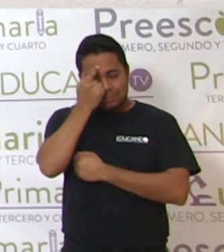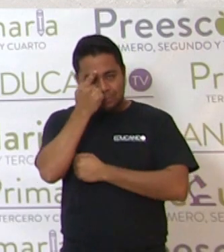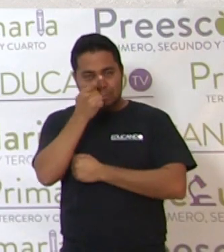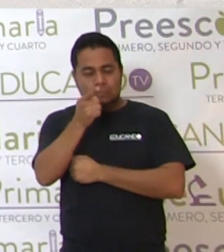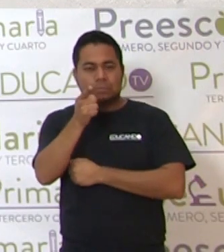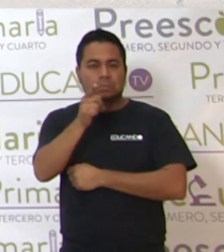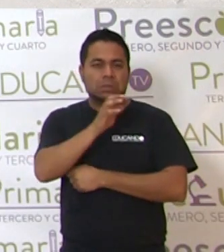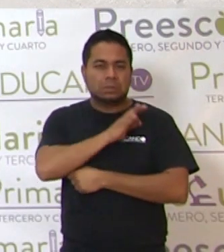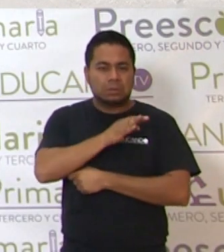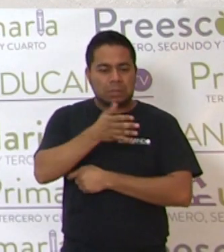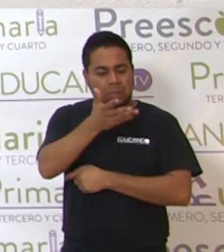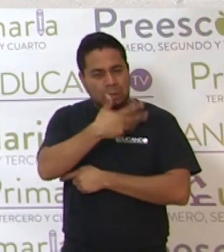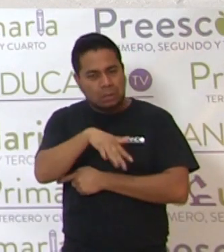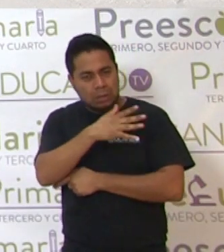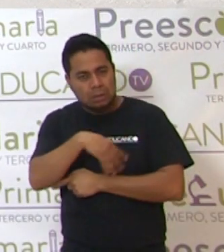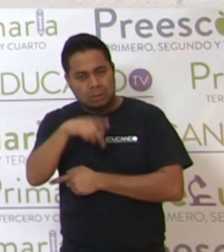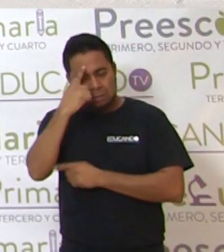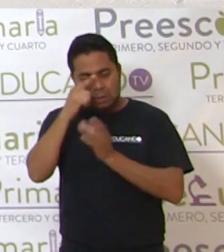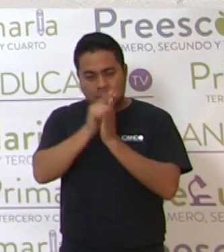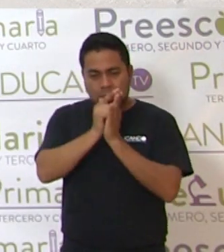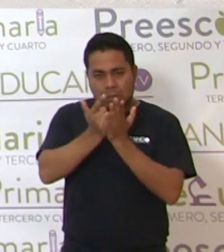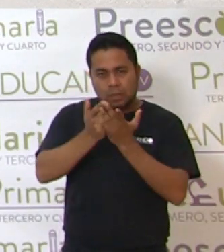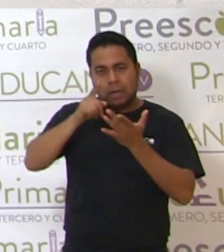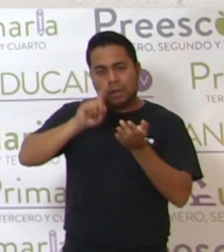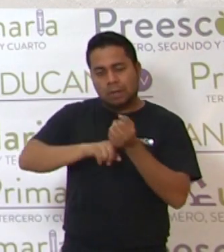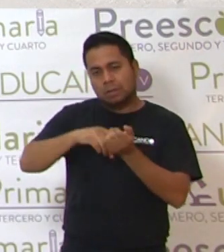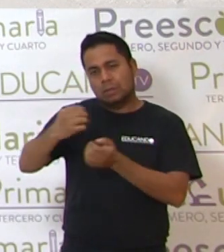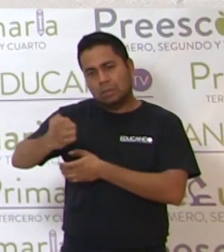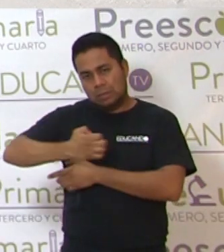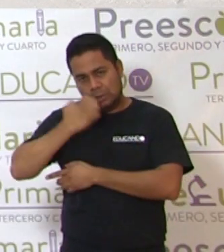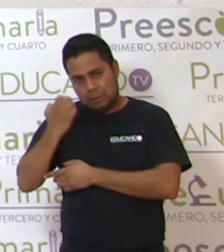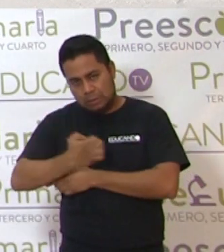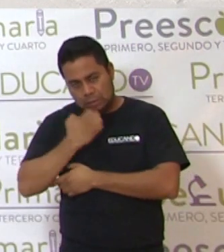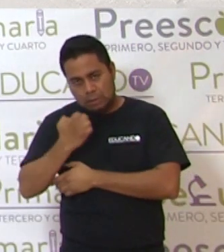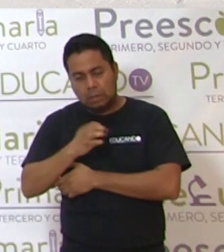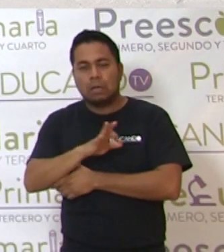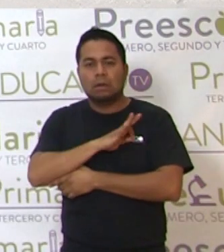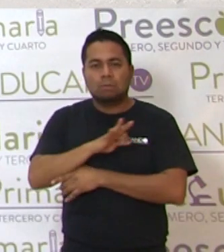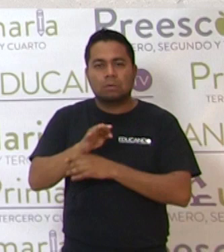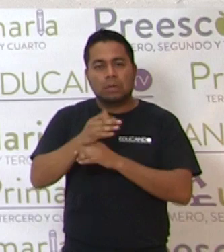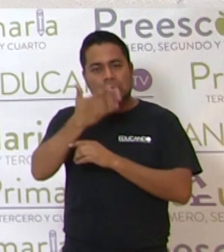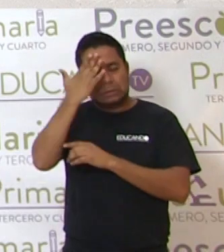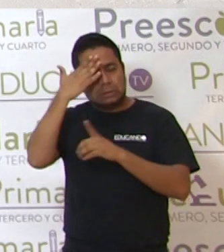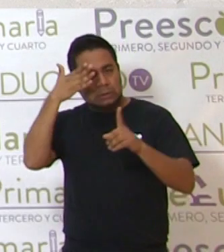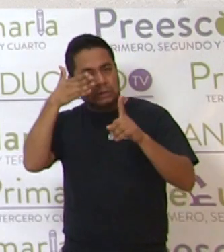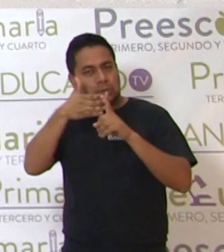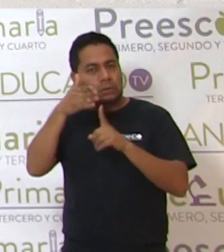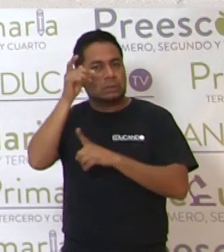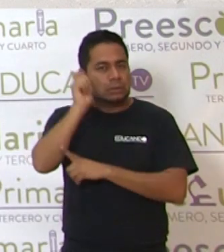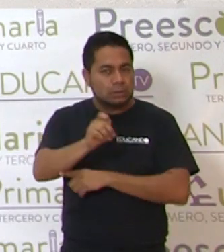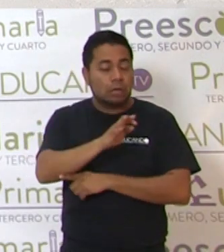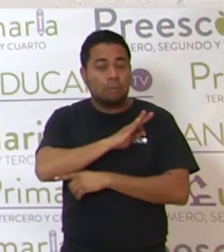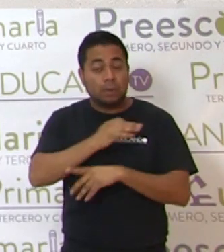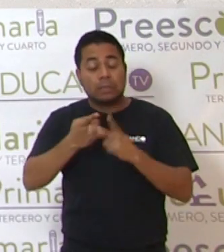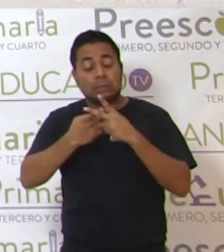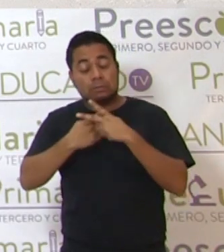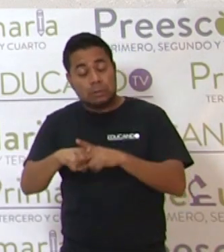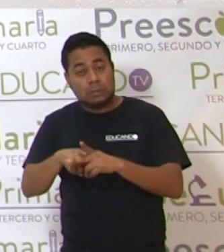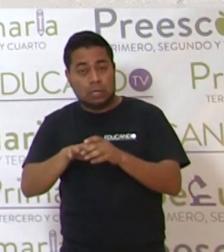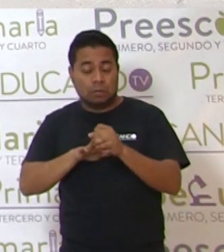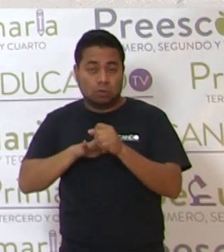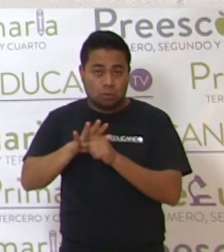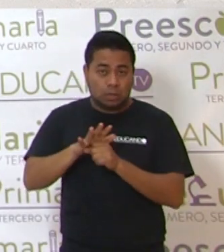puedas buscar en la biblioteca de la escuela y puedas tener como referencia y puedas empezar a